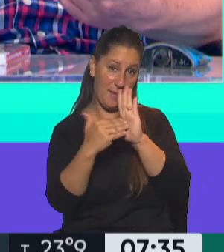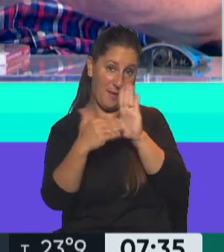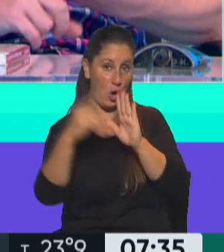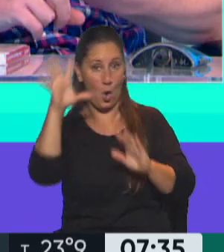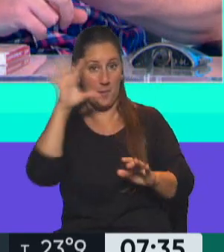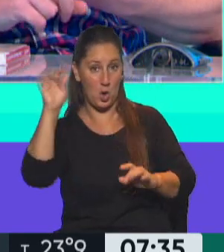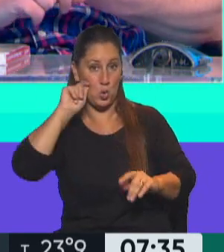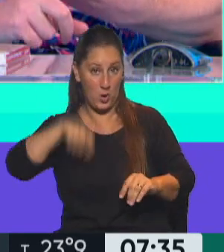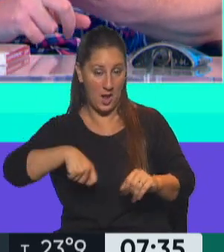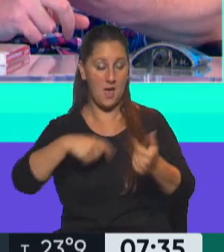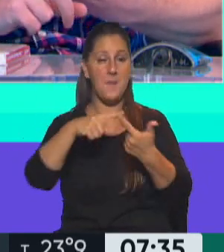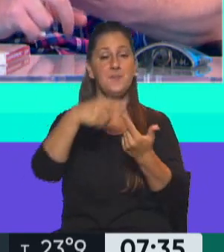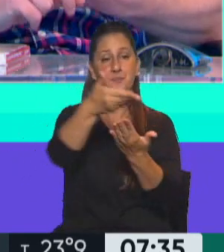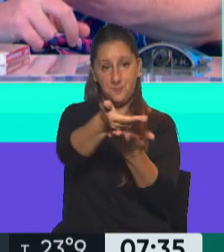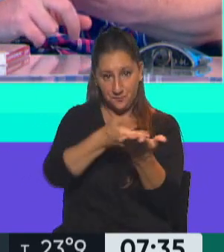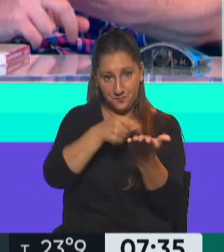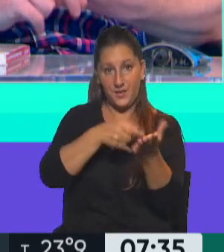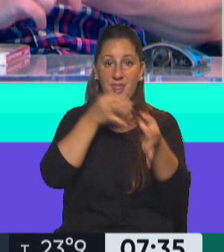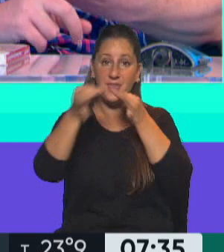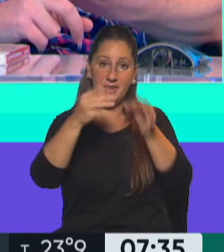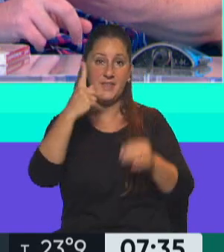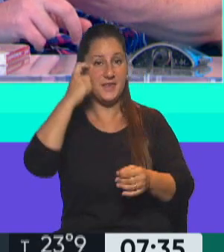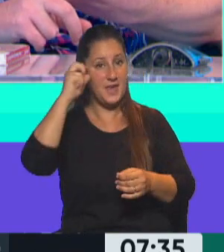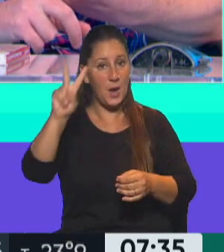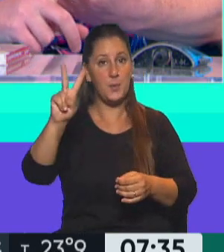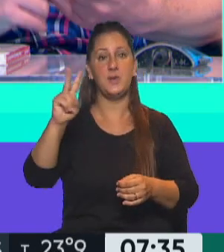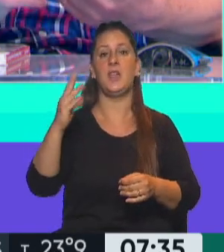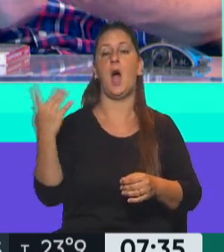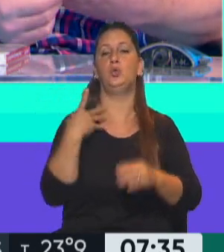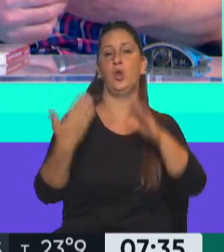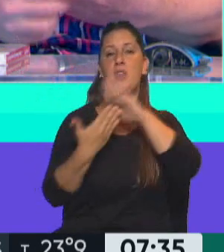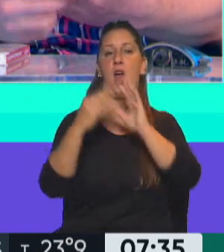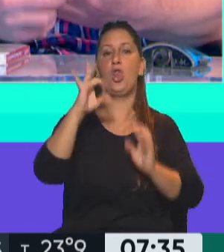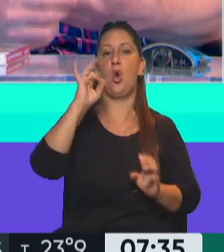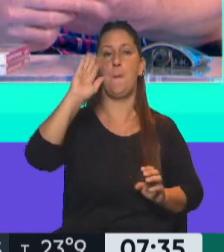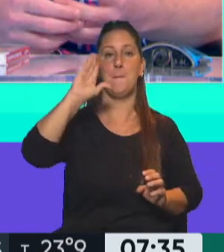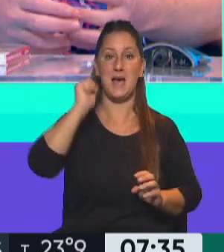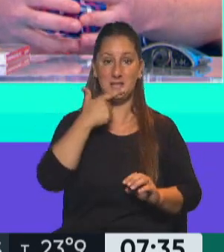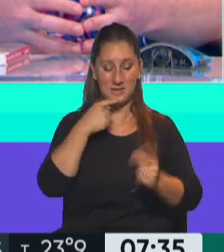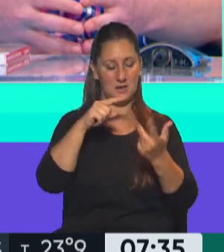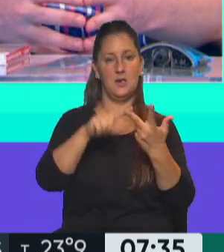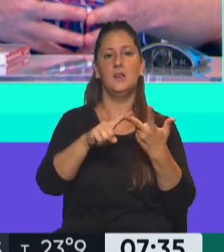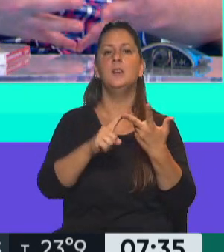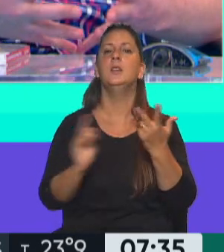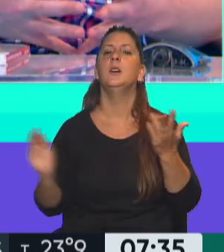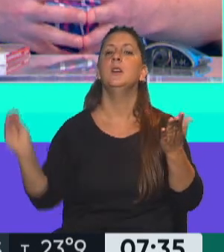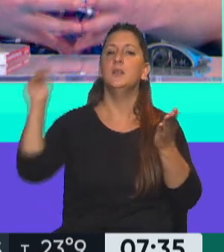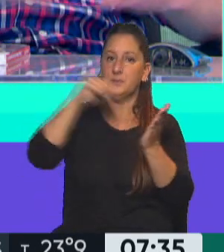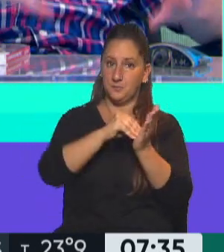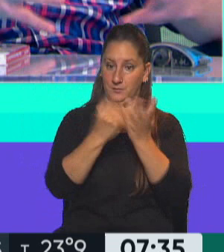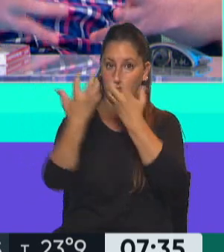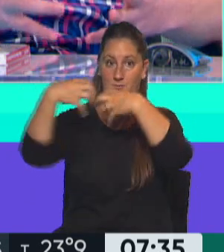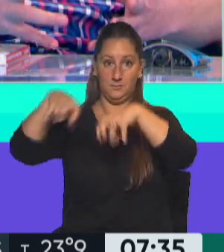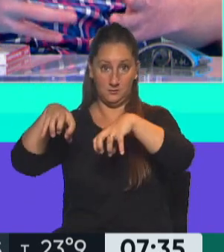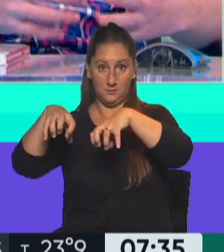ucraniano, incluían un diálogo entre Kiev y las autoridades del Donbass, e incluían una reincorporación de estas dos regiones